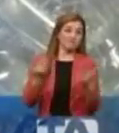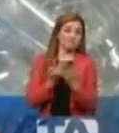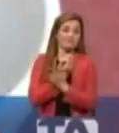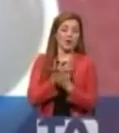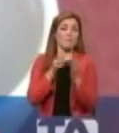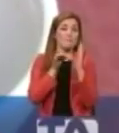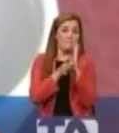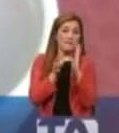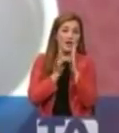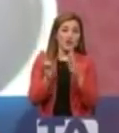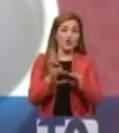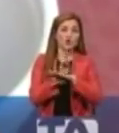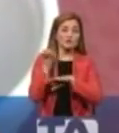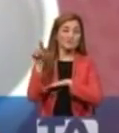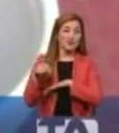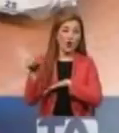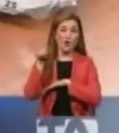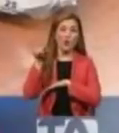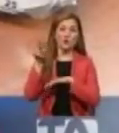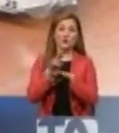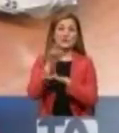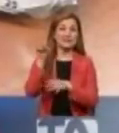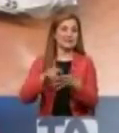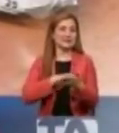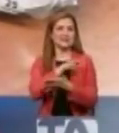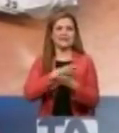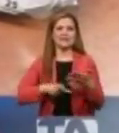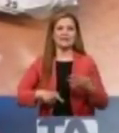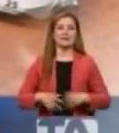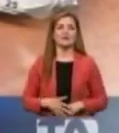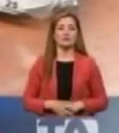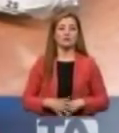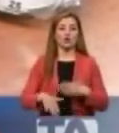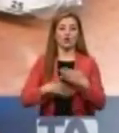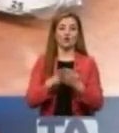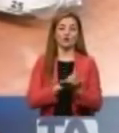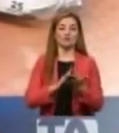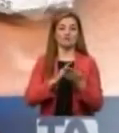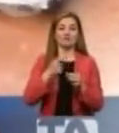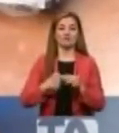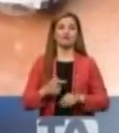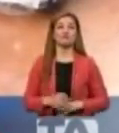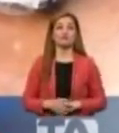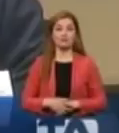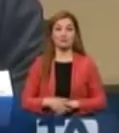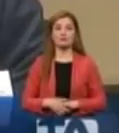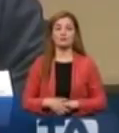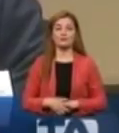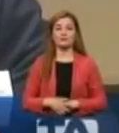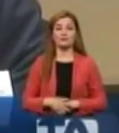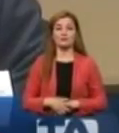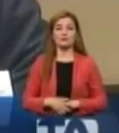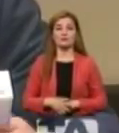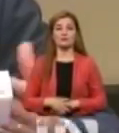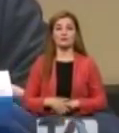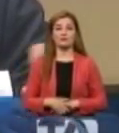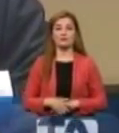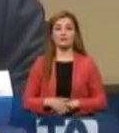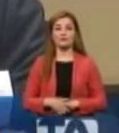plásticos como vasos, platos, sorbetes y otros utensilios en todo el Distrito Metropolitano de Quito. Esto como